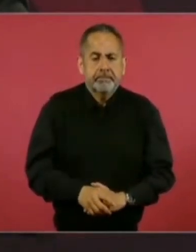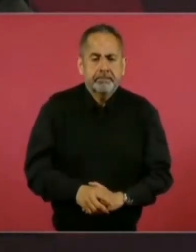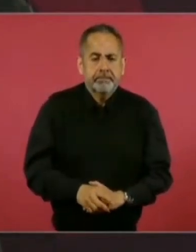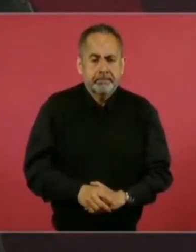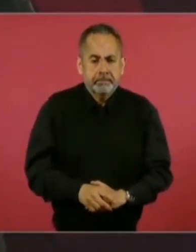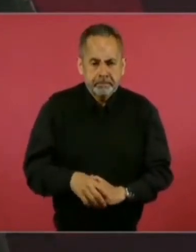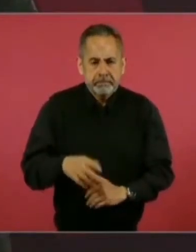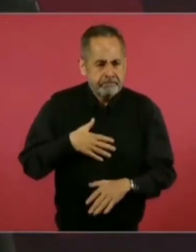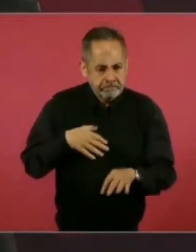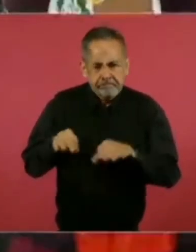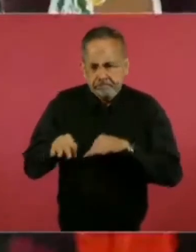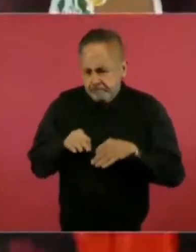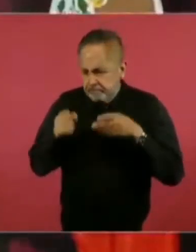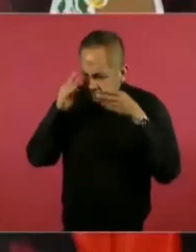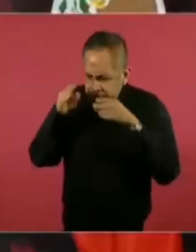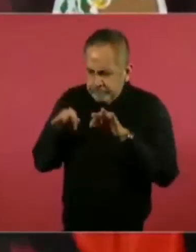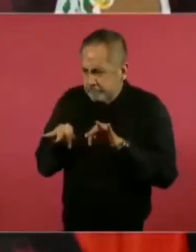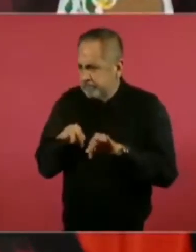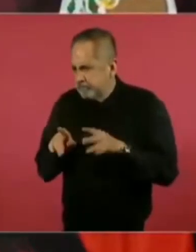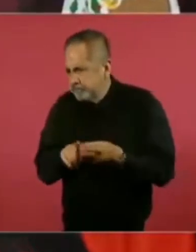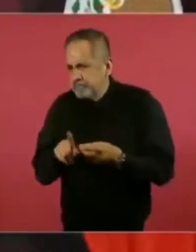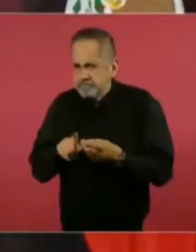Y trabajamos en eso